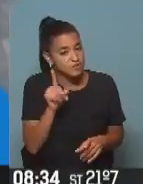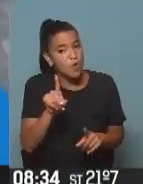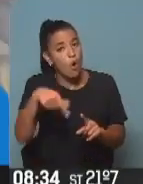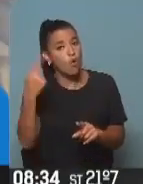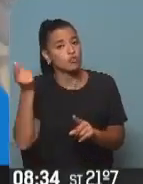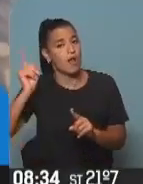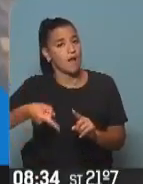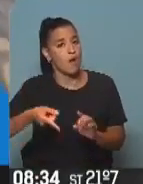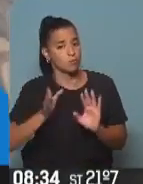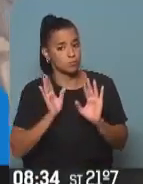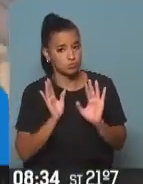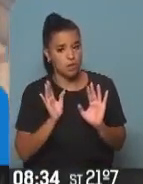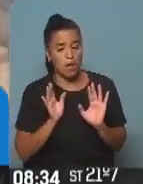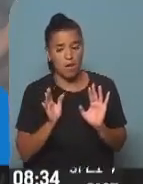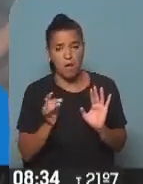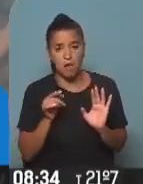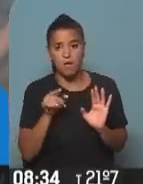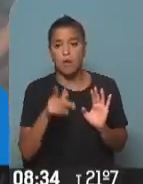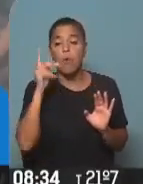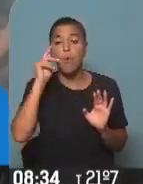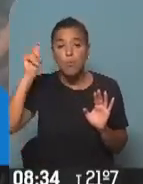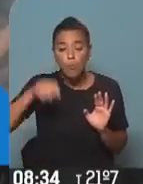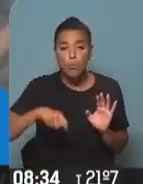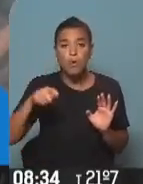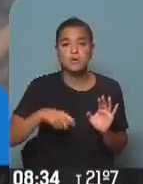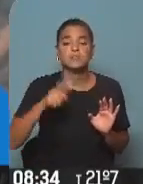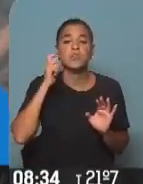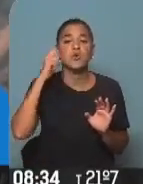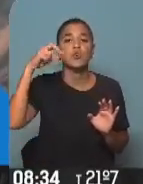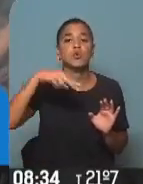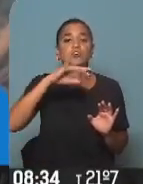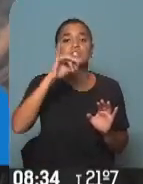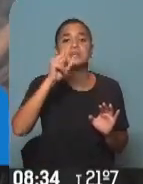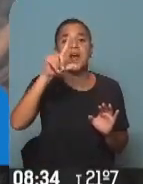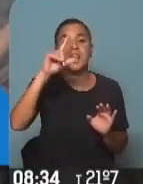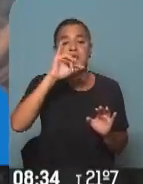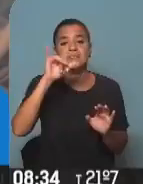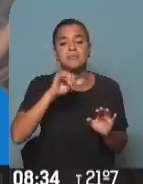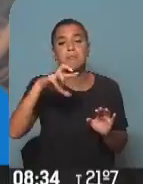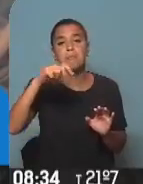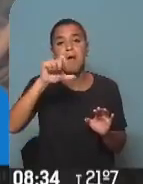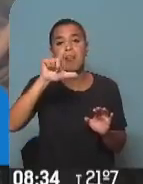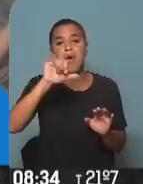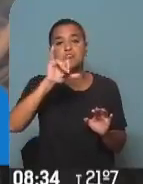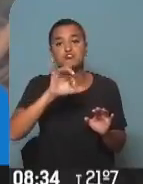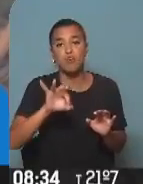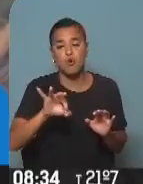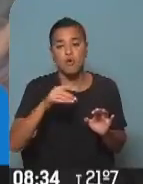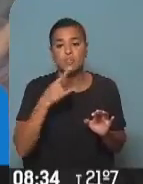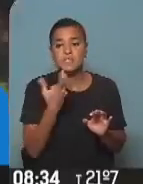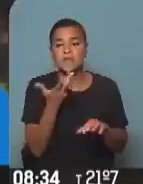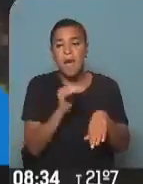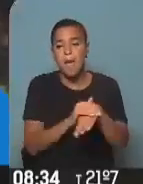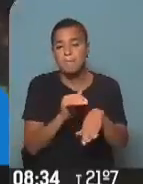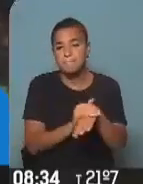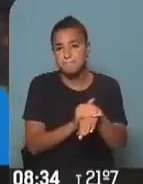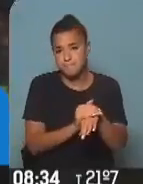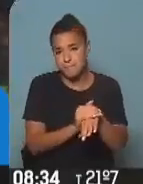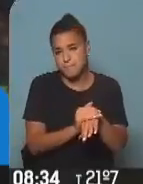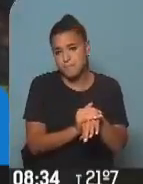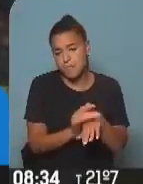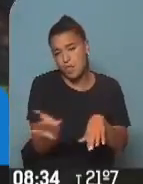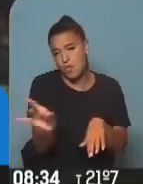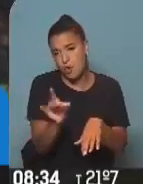bueno, ponen a este juez, González Palazzo, que no casualmente es amigo íntimo del